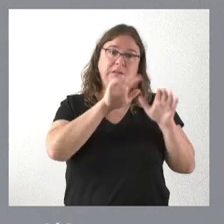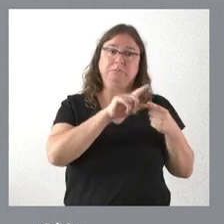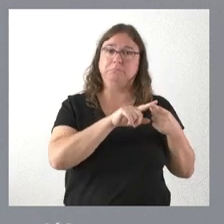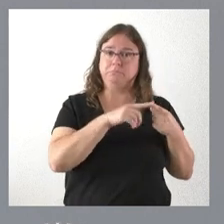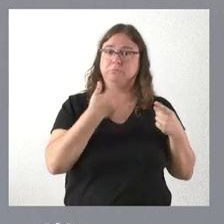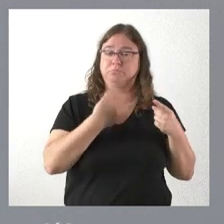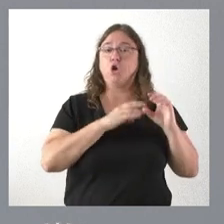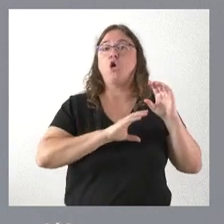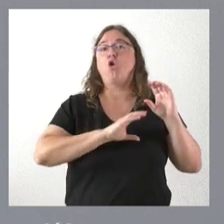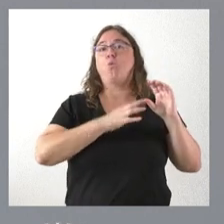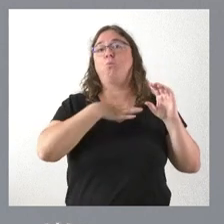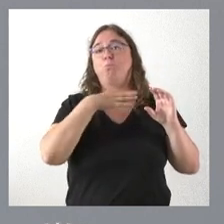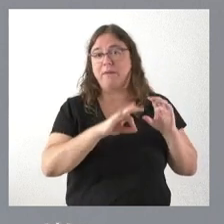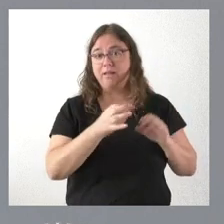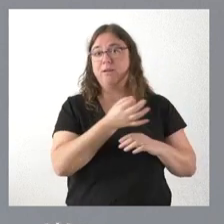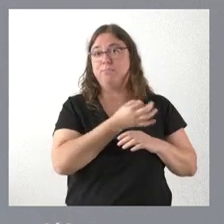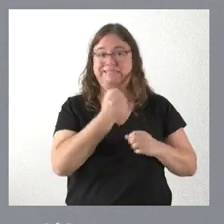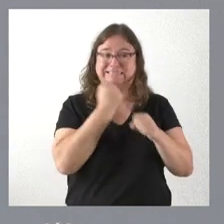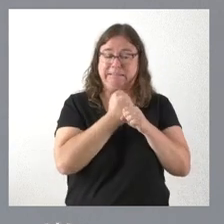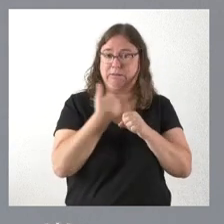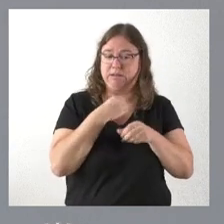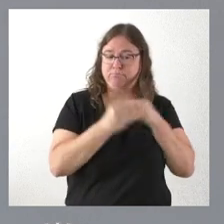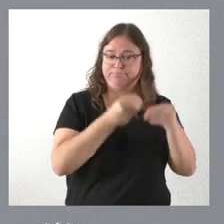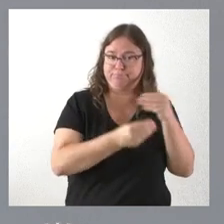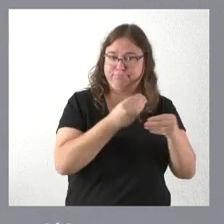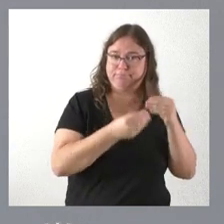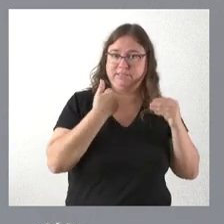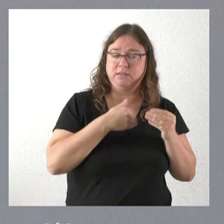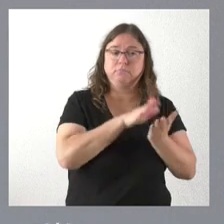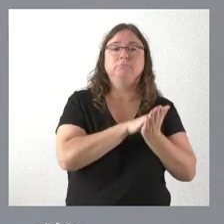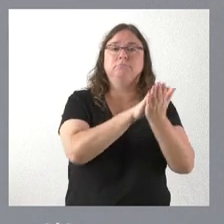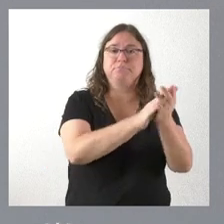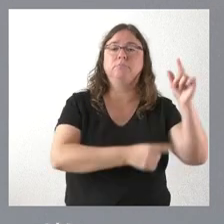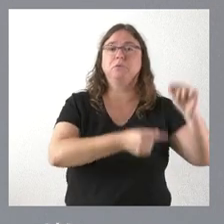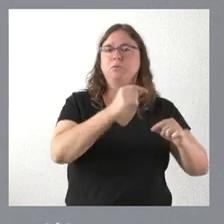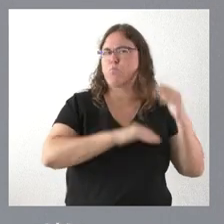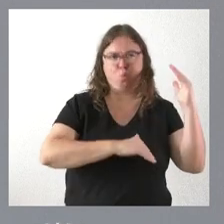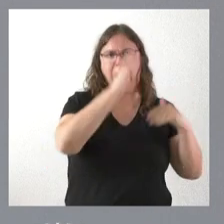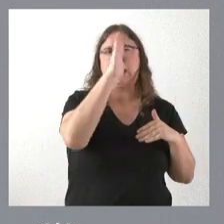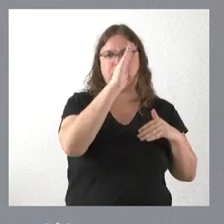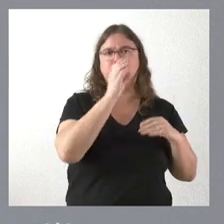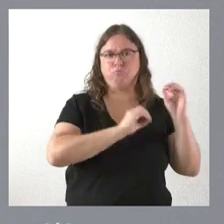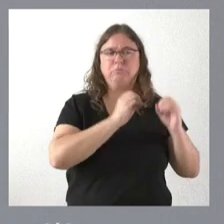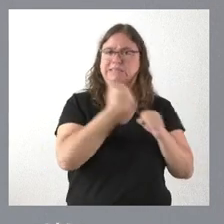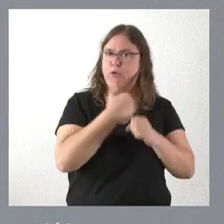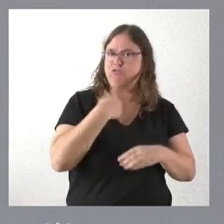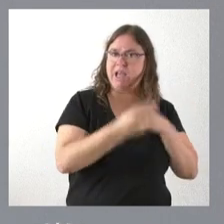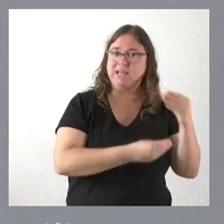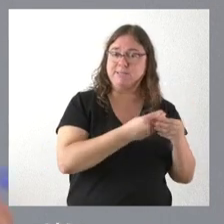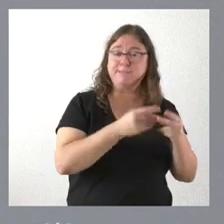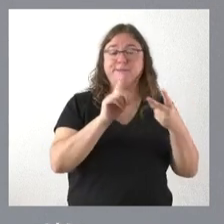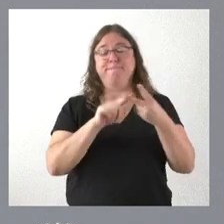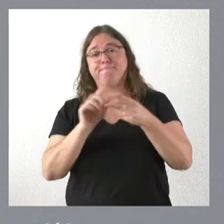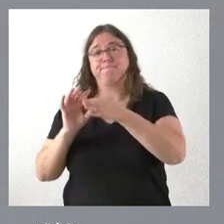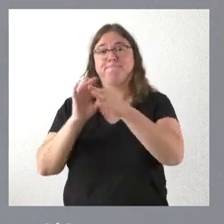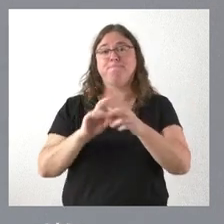le diría que la probabilidad que tenemos por el trabajo hecho de poder presentar presupuestos es muy alta porque el trabajo se ha hecho en lo que tiene